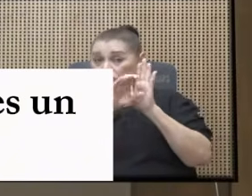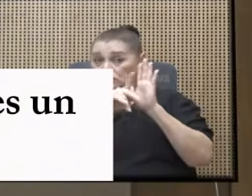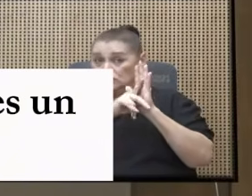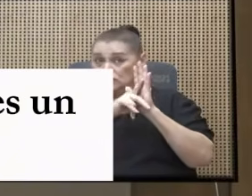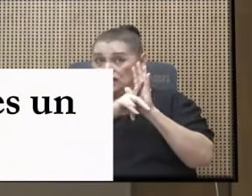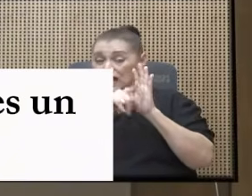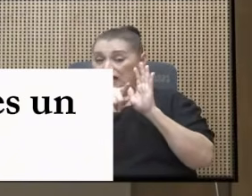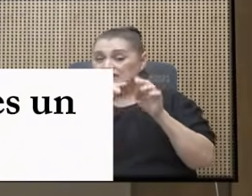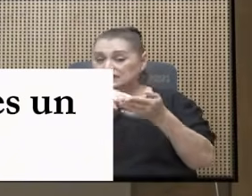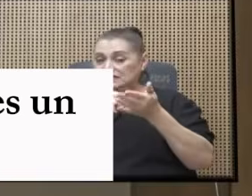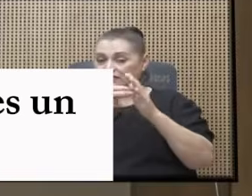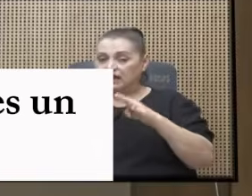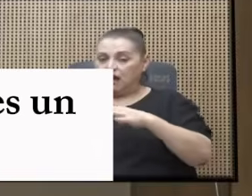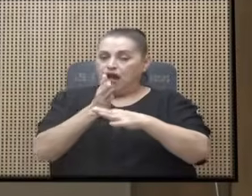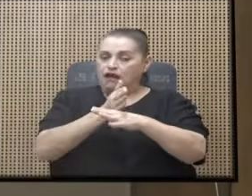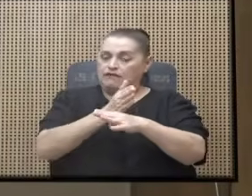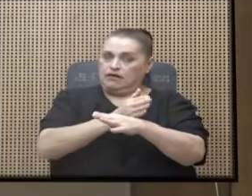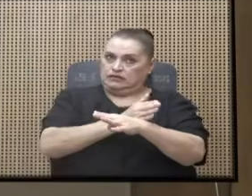es un avance